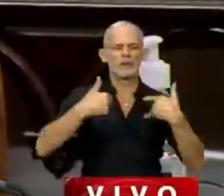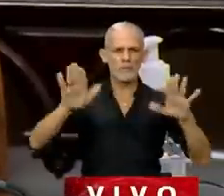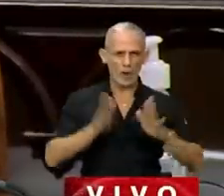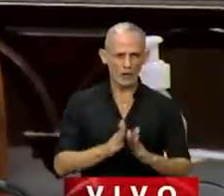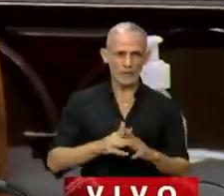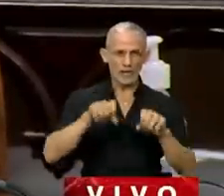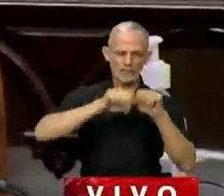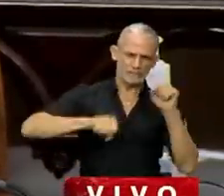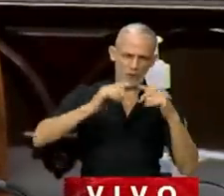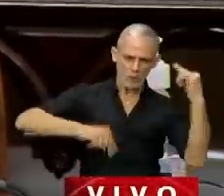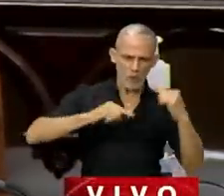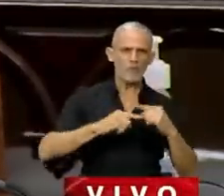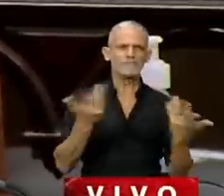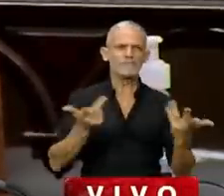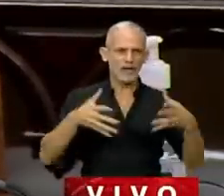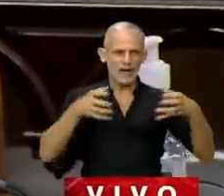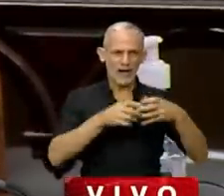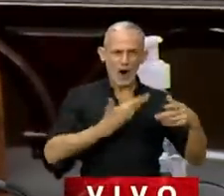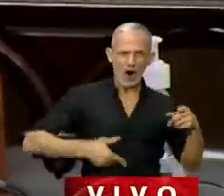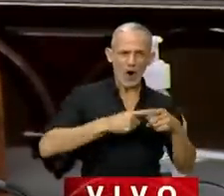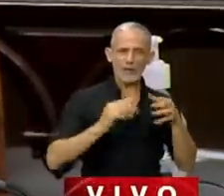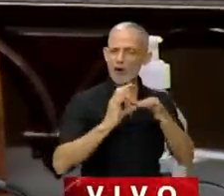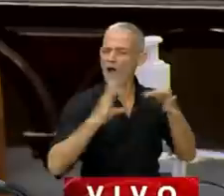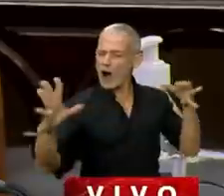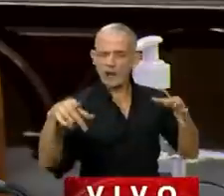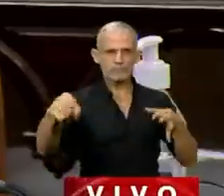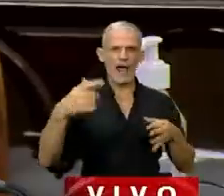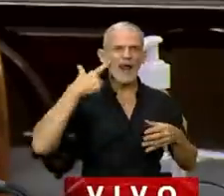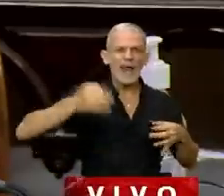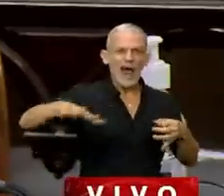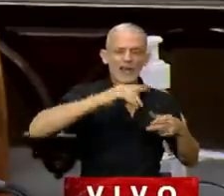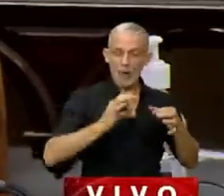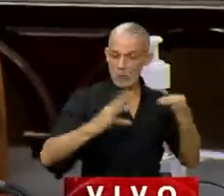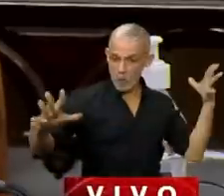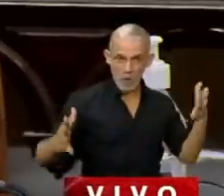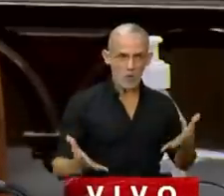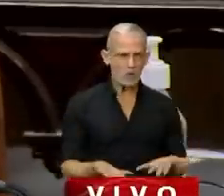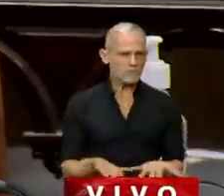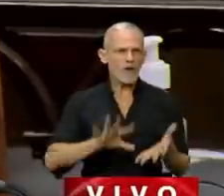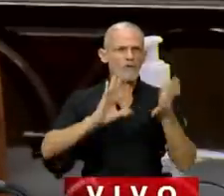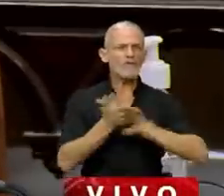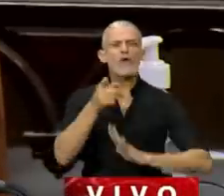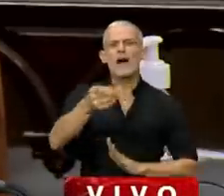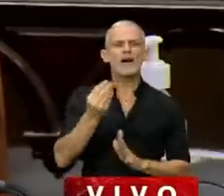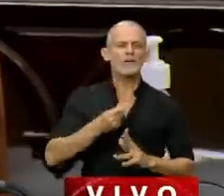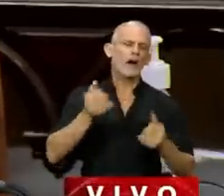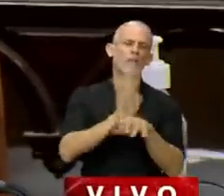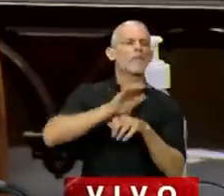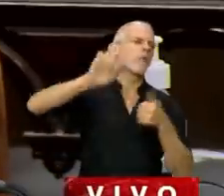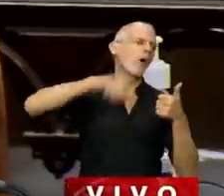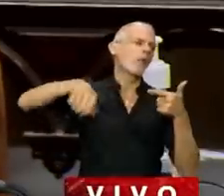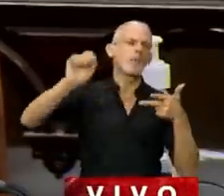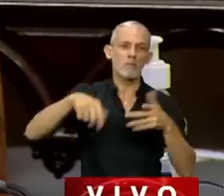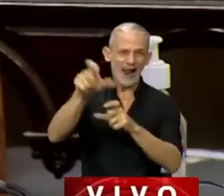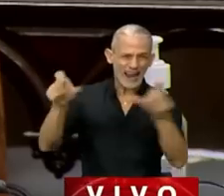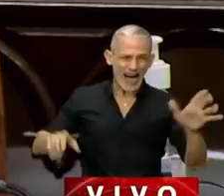La desconexión de la coalición gobernante con la realidad es total. Aturde la forma en que ignoran el padecimiento